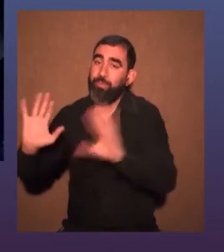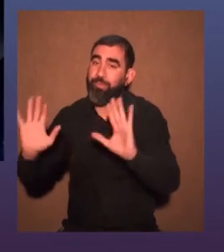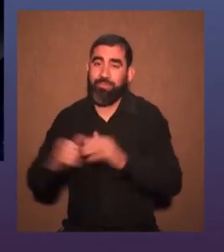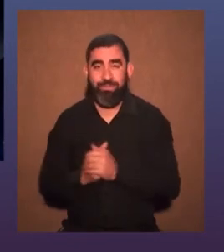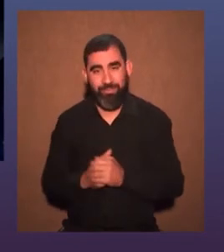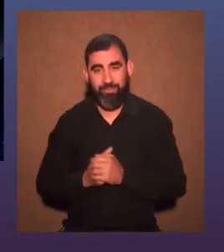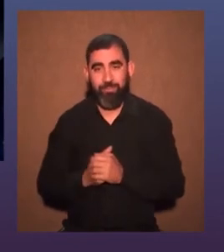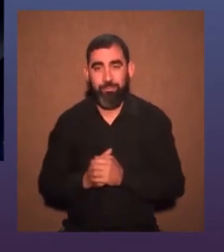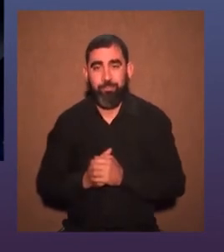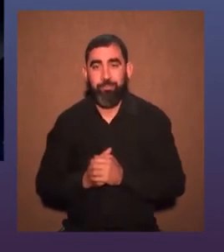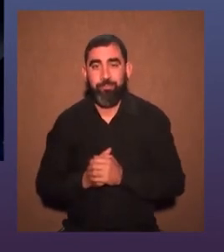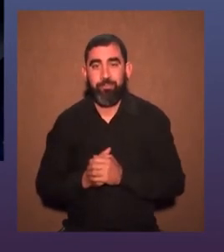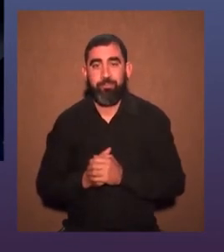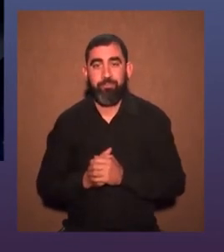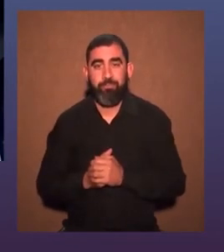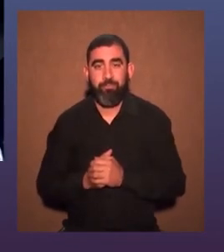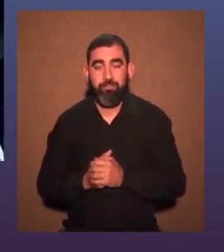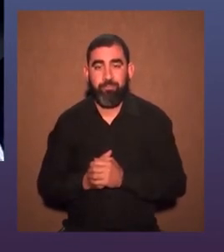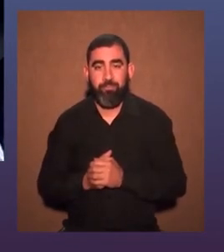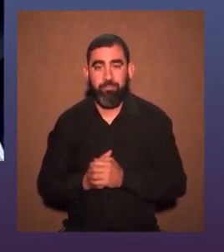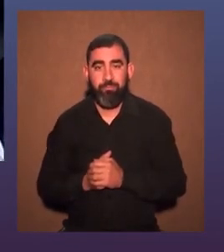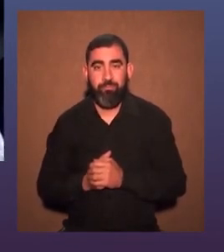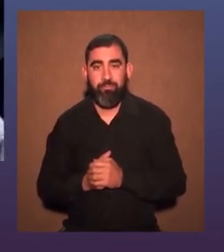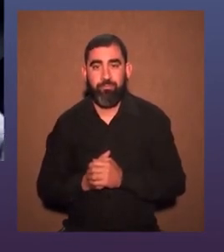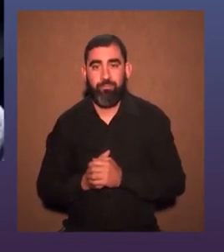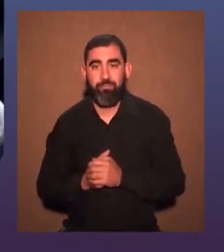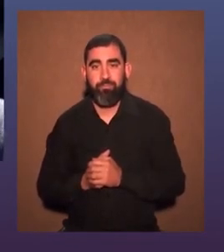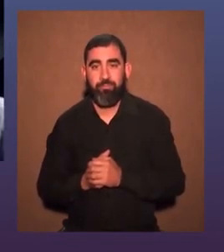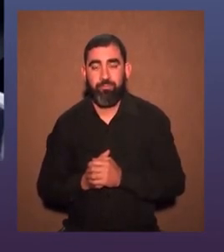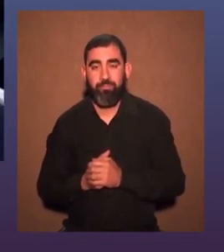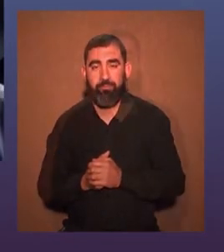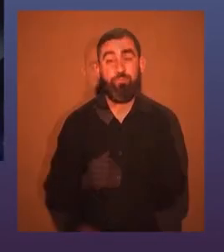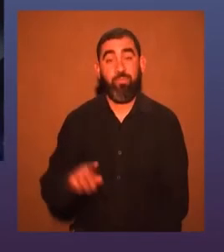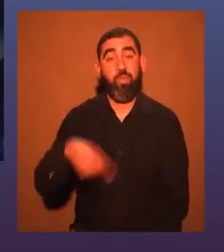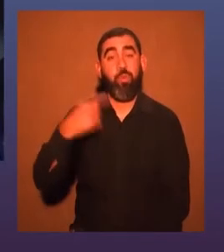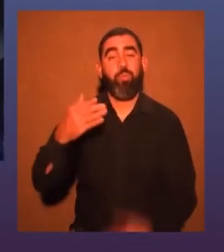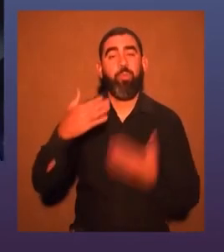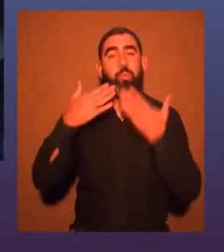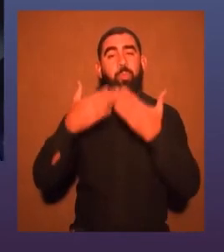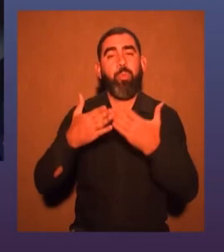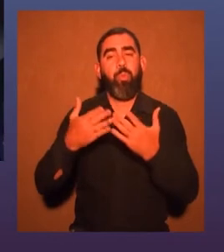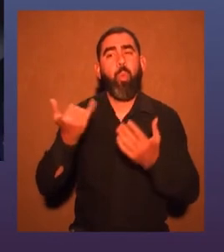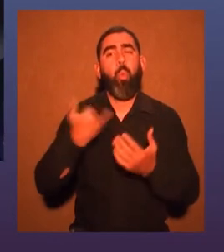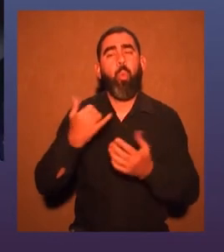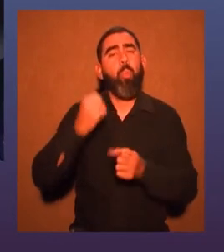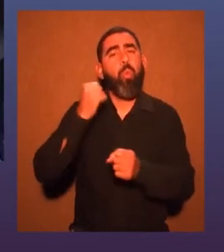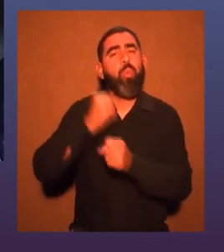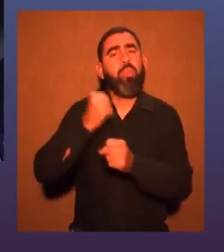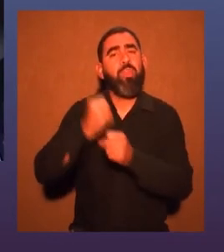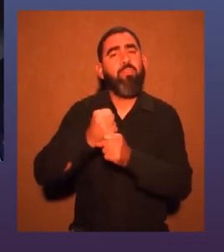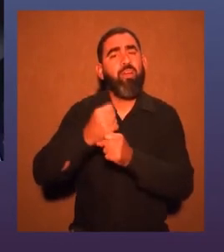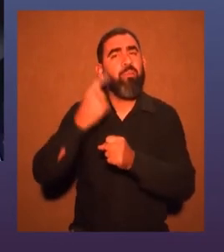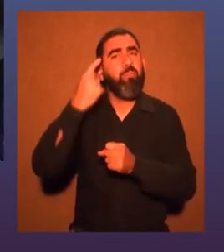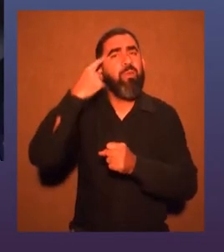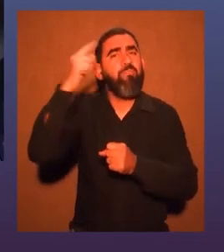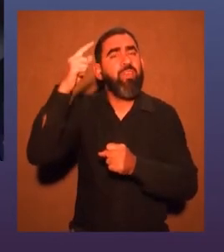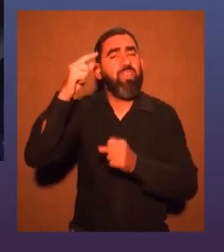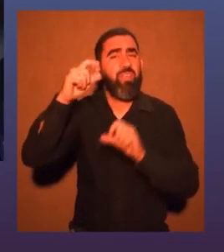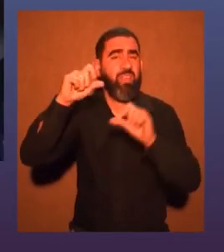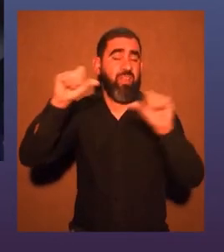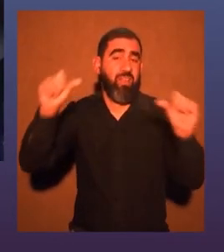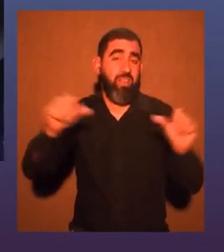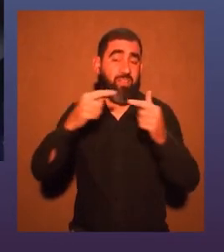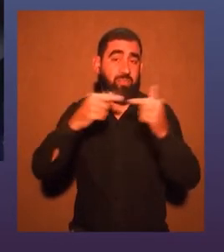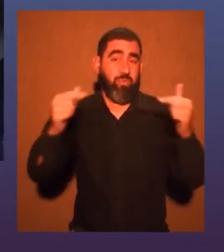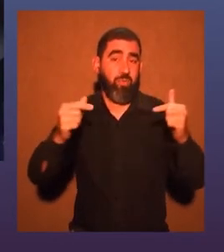Santiago? Pero sí, es totalmente, comparto. ¿Cómo se trabaja en el entramado del espectáculo?